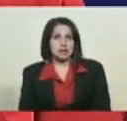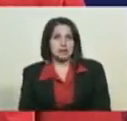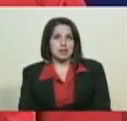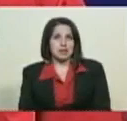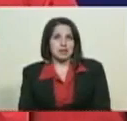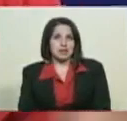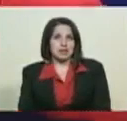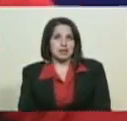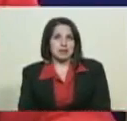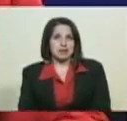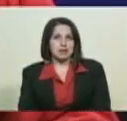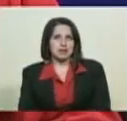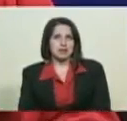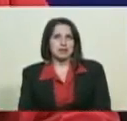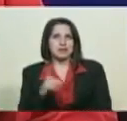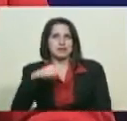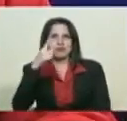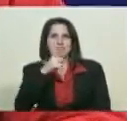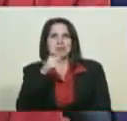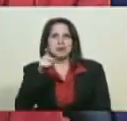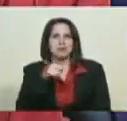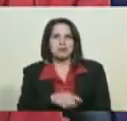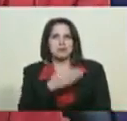Iba a... Siguiente pregunta, por